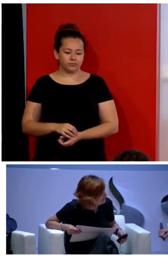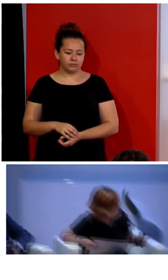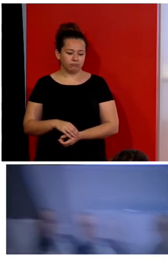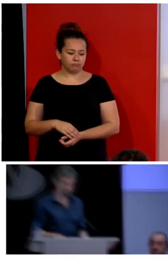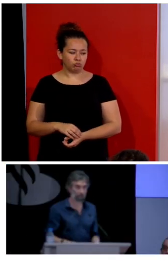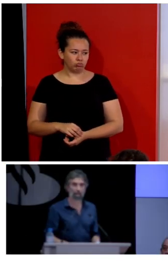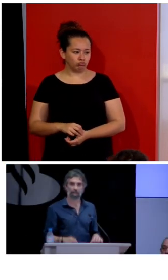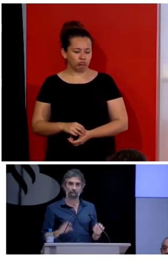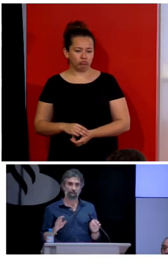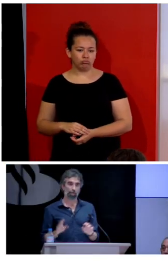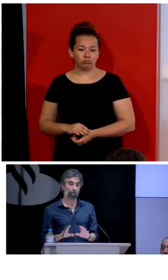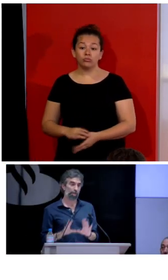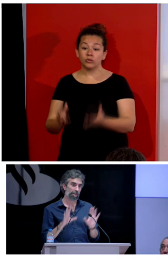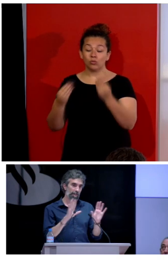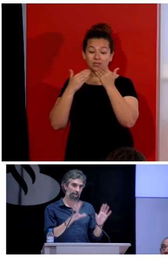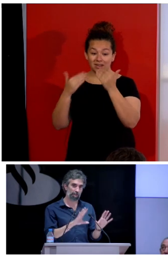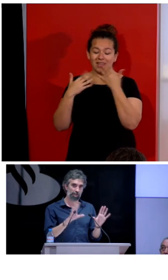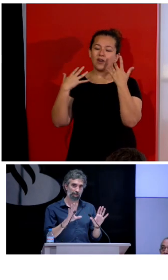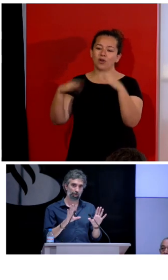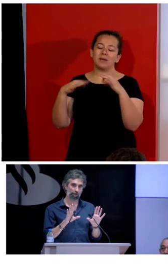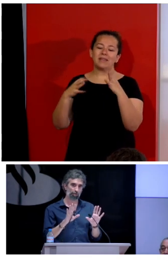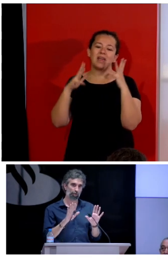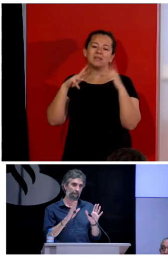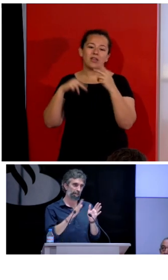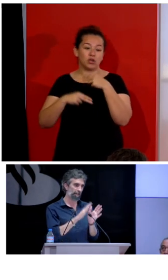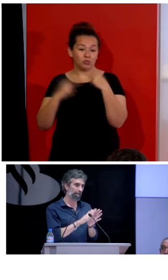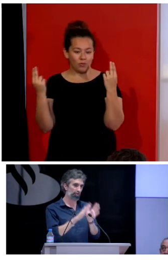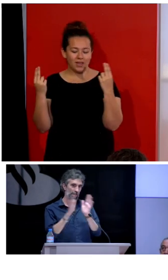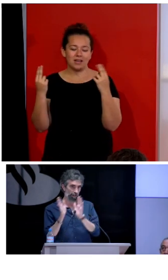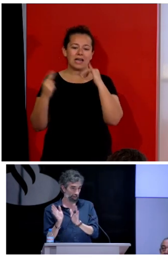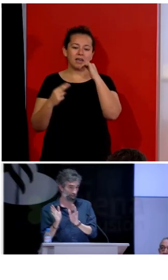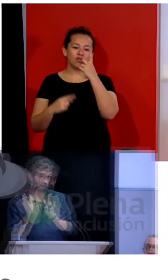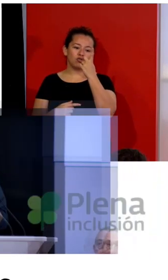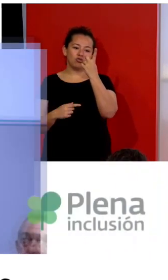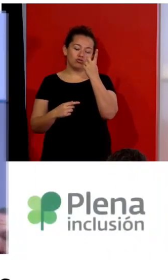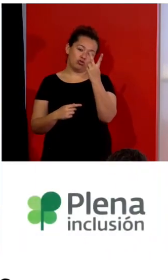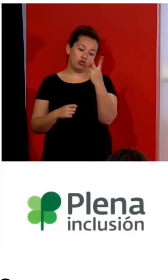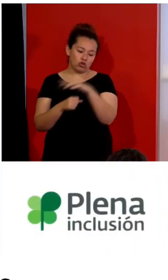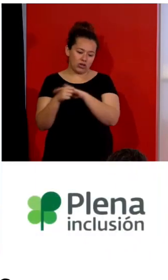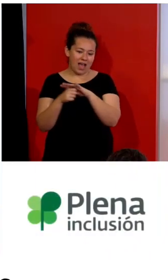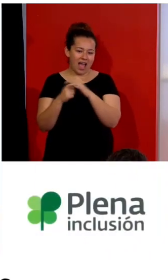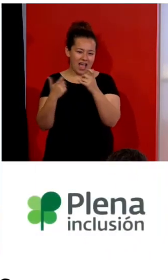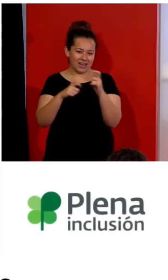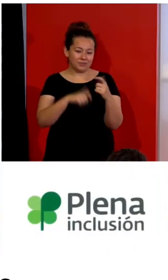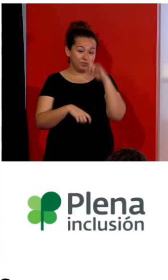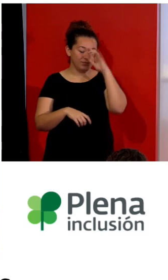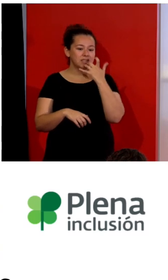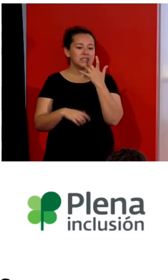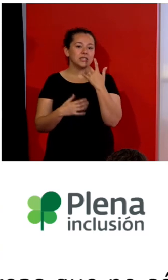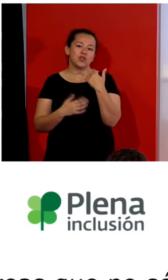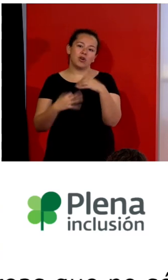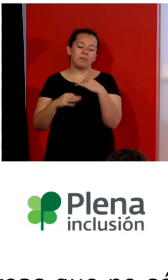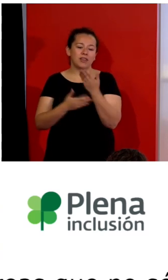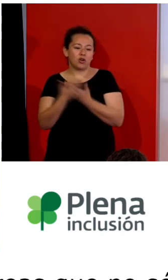Muchas gracias. Normalmente en las administraciones públicas hay 2 áreas que no sé si suelen colaborar